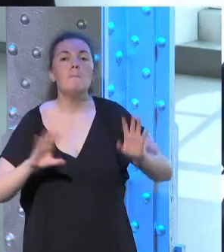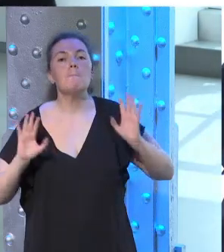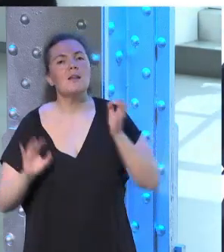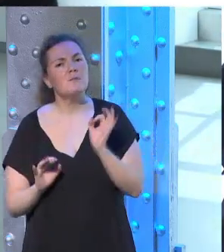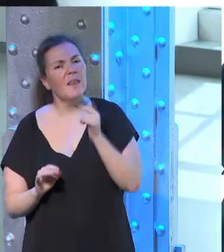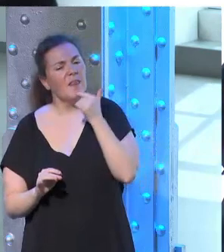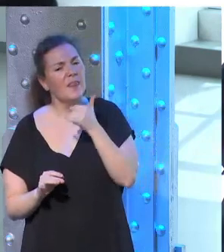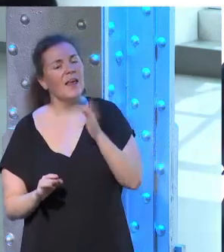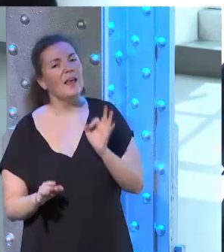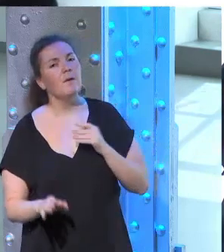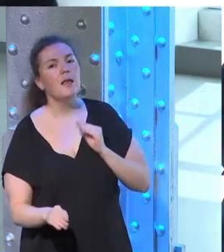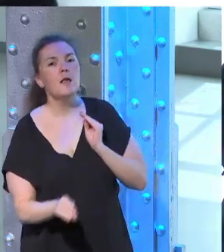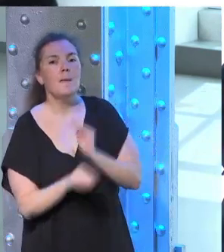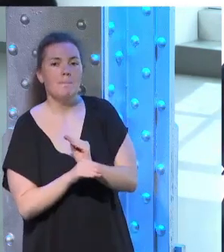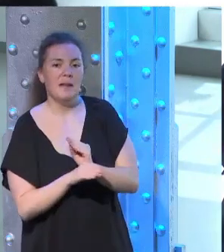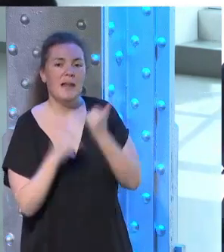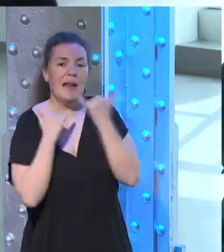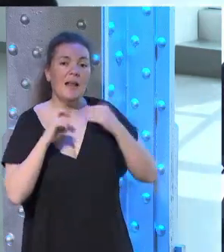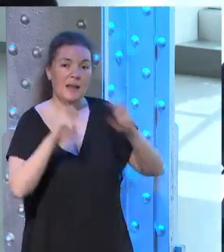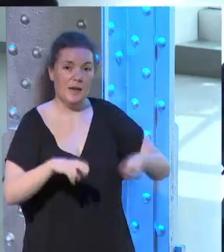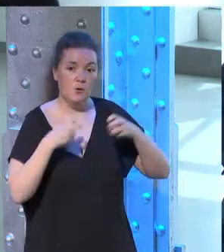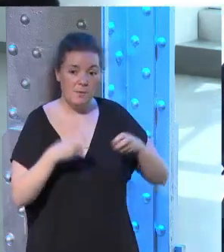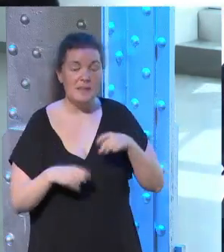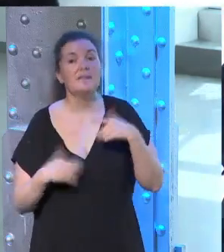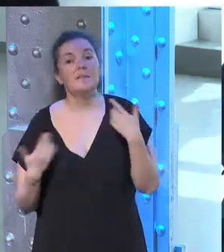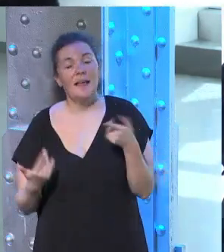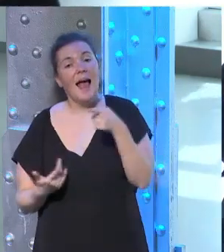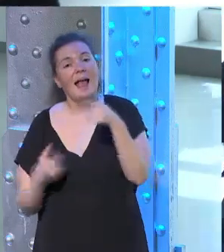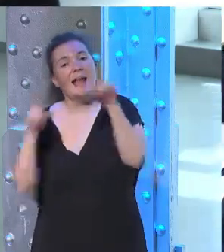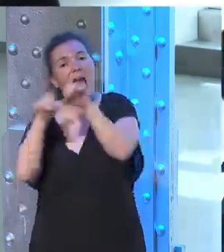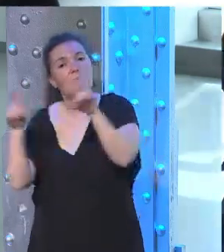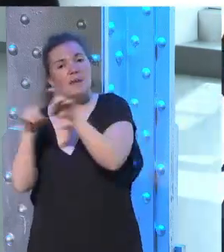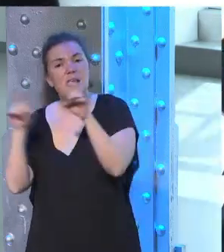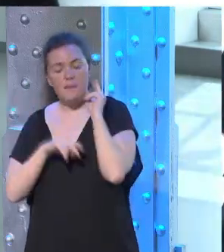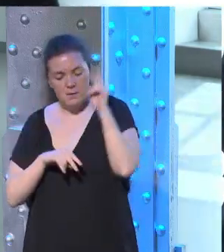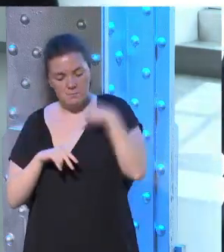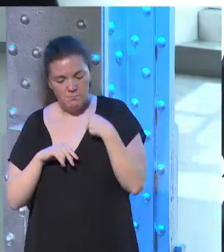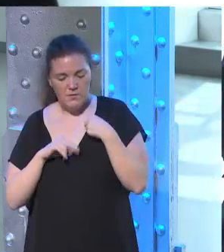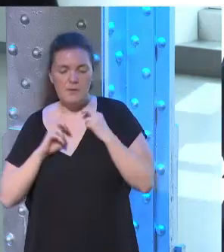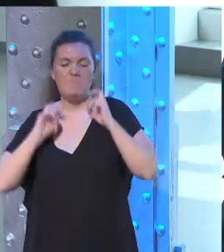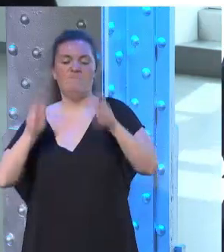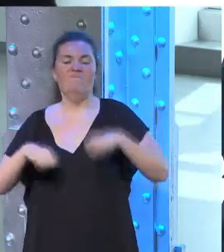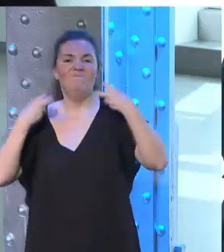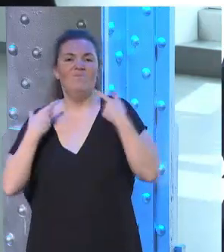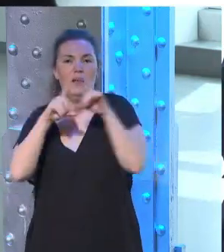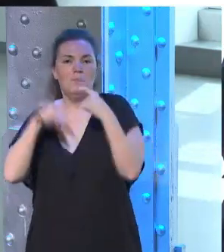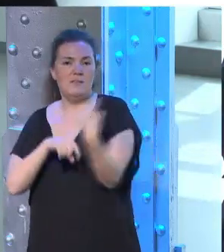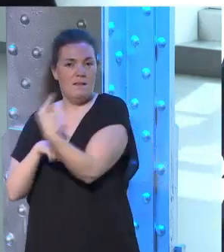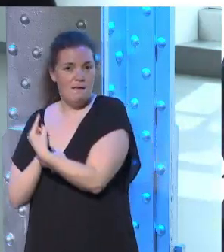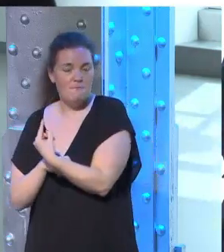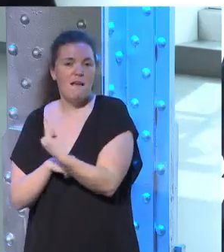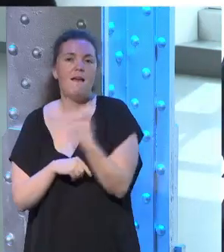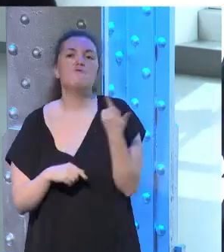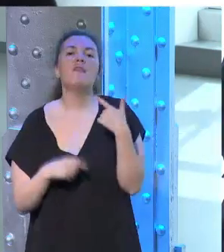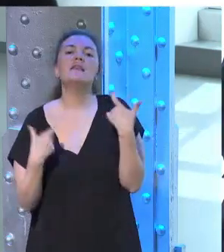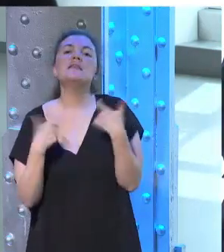iba a invertir en renovables Cepsa. Quiero decir, aquí todas las empresas se tienen que reinventar. Y yo creo que el sector productivo español lo tiene